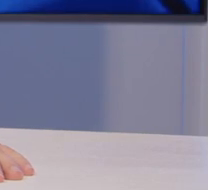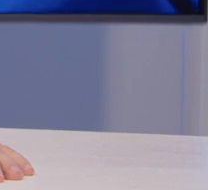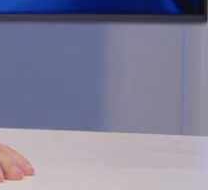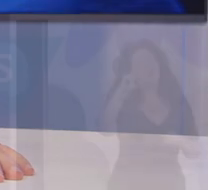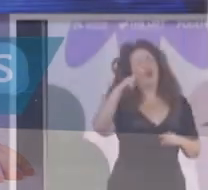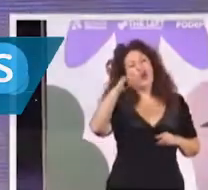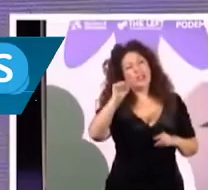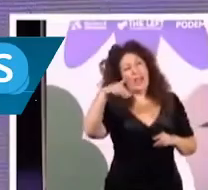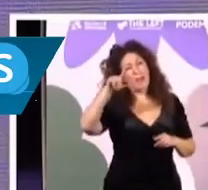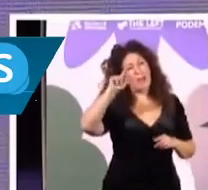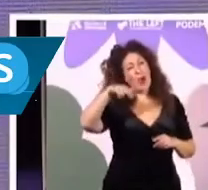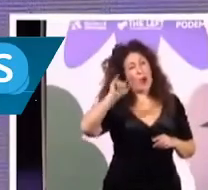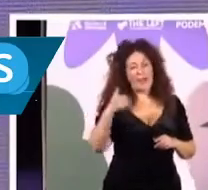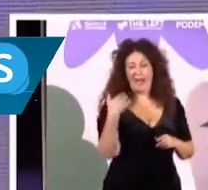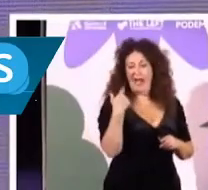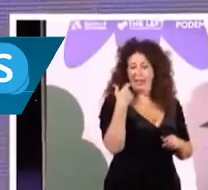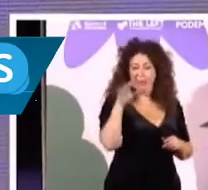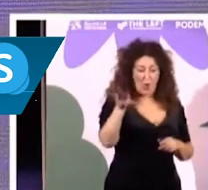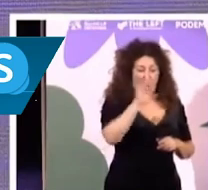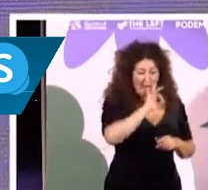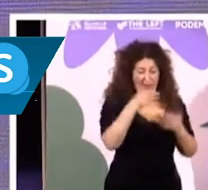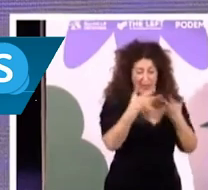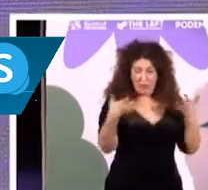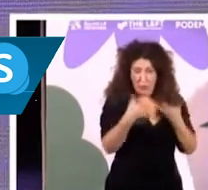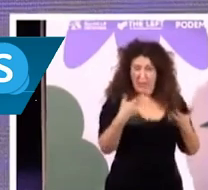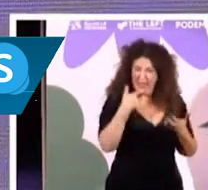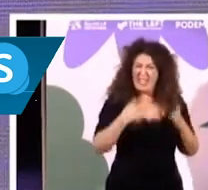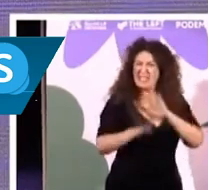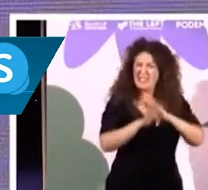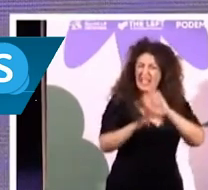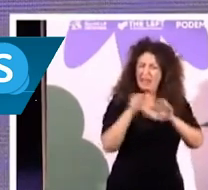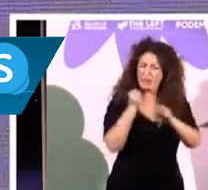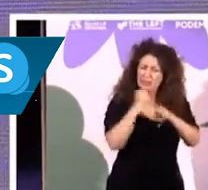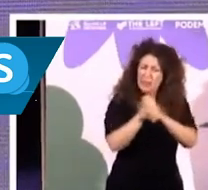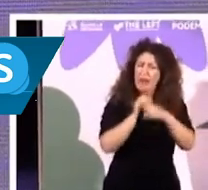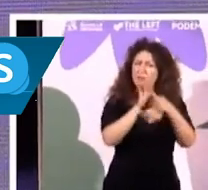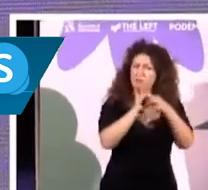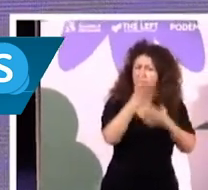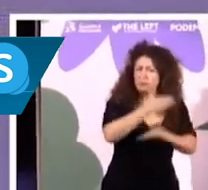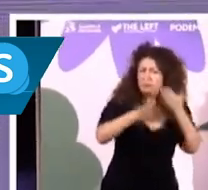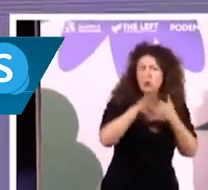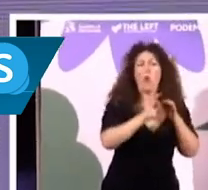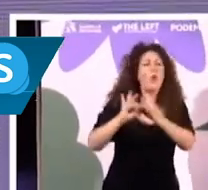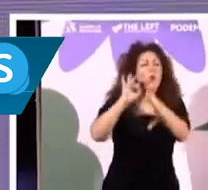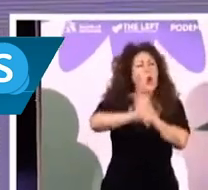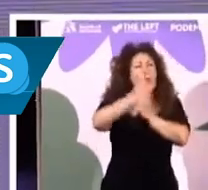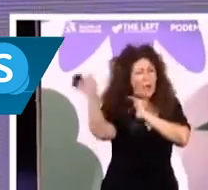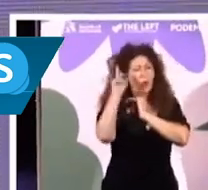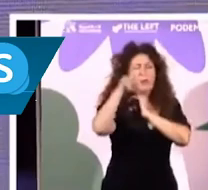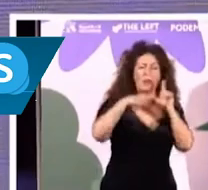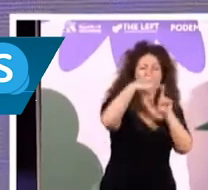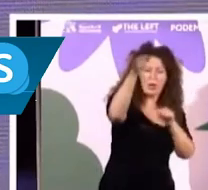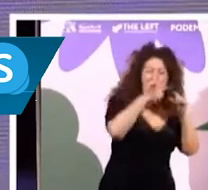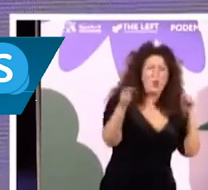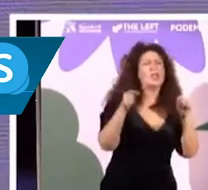El que no tuvo beneficios sino que había una diferencia entre lo que por lo había comprado y por lo que lo había vendido beneficios